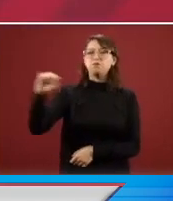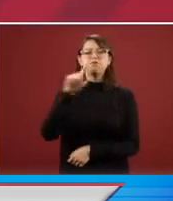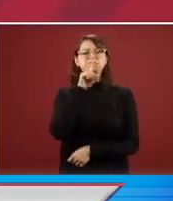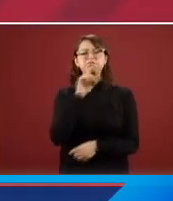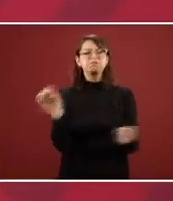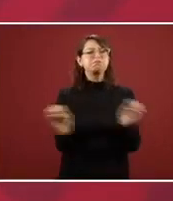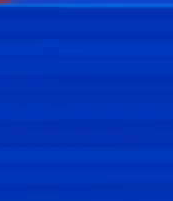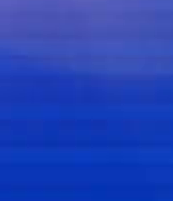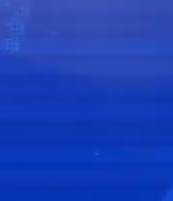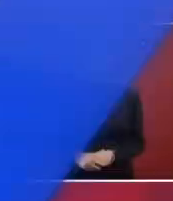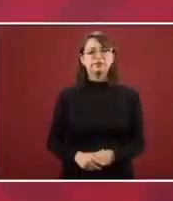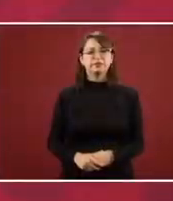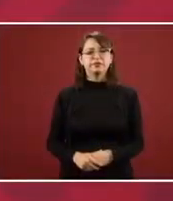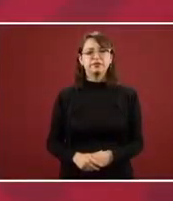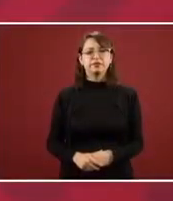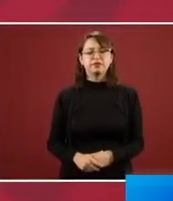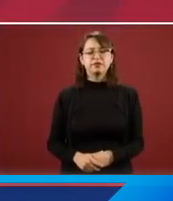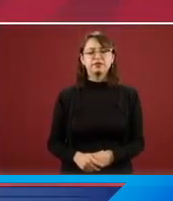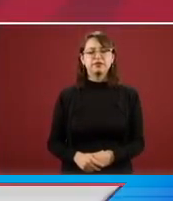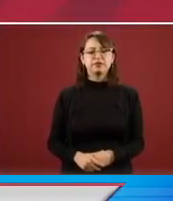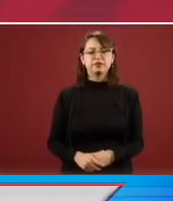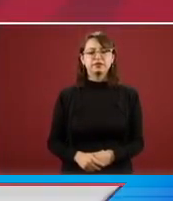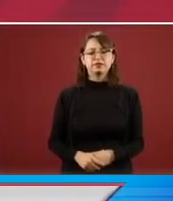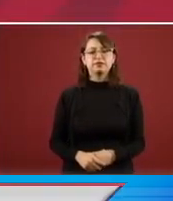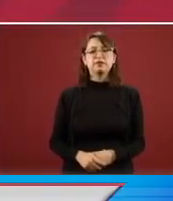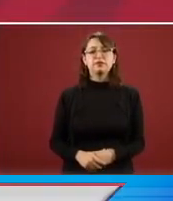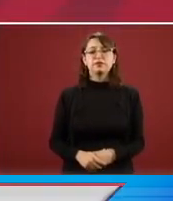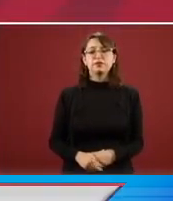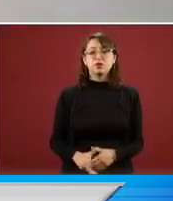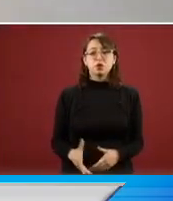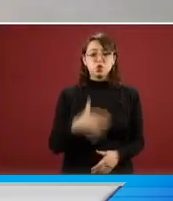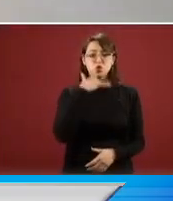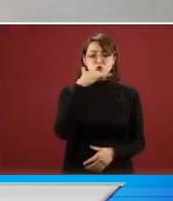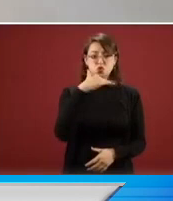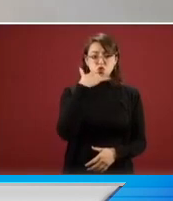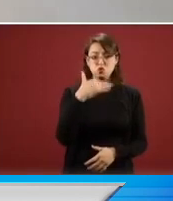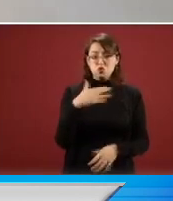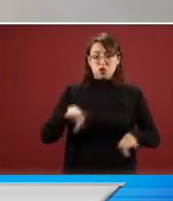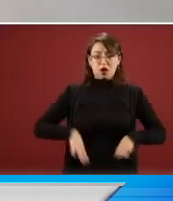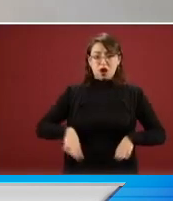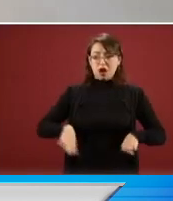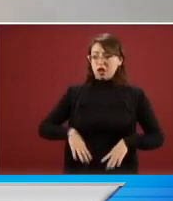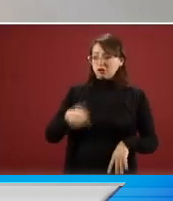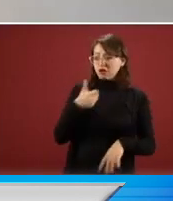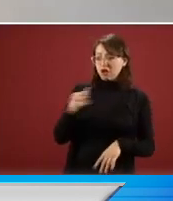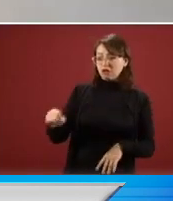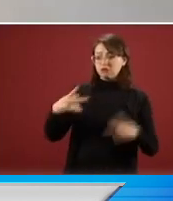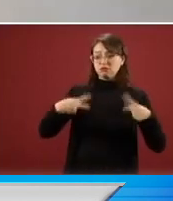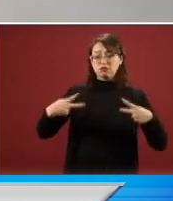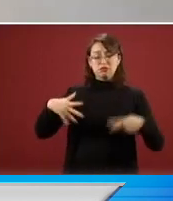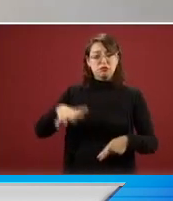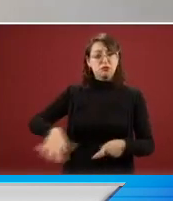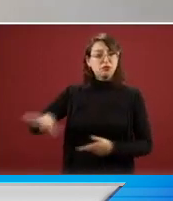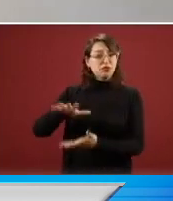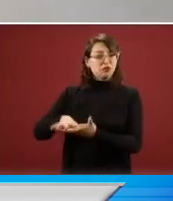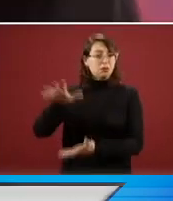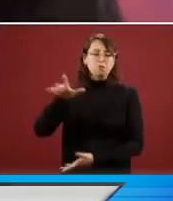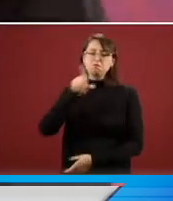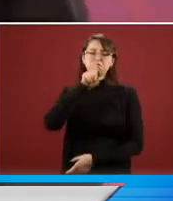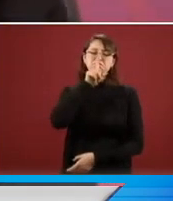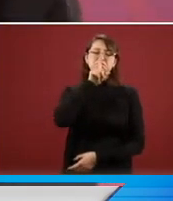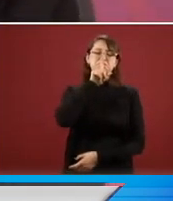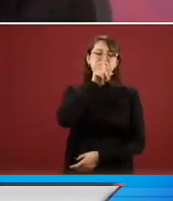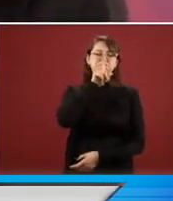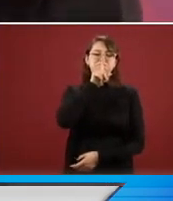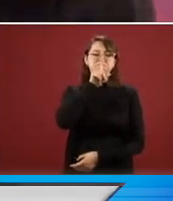en el país. Embajada de México. Tras la expulsión de la embajadora de México en Bolivia, María Teresa Mercado,